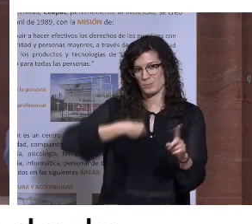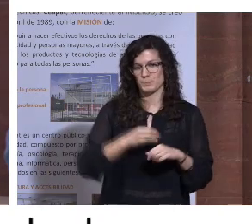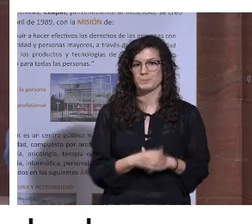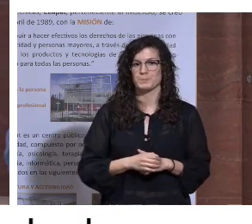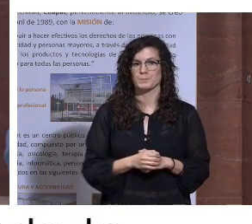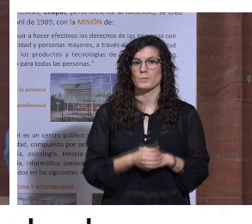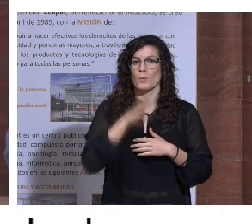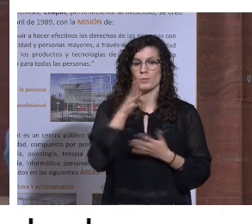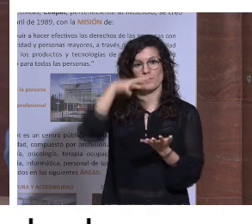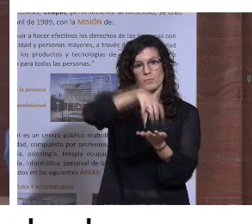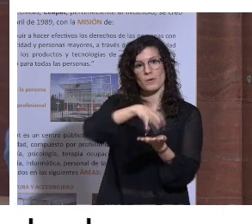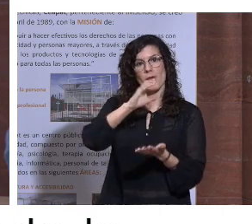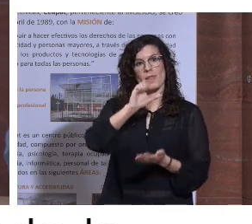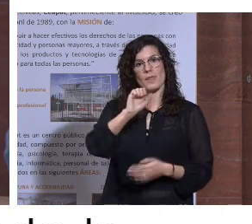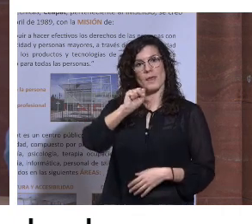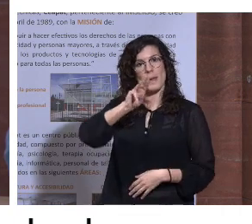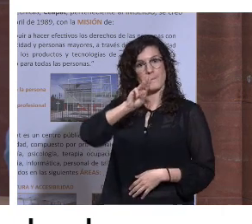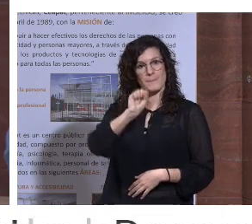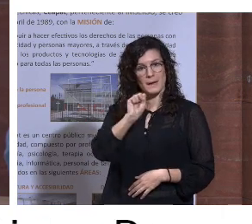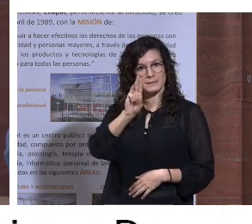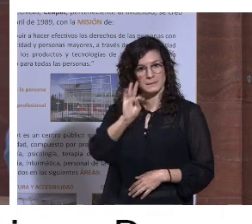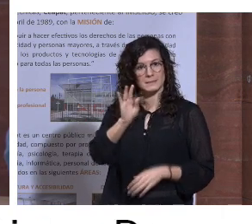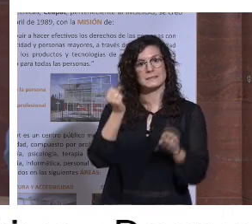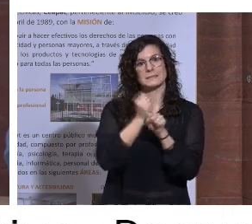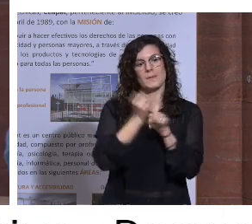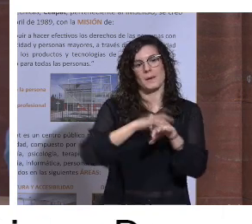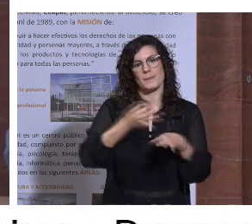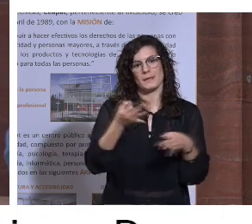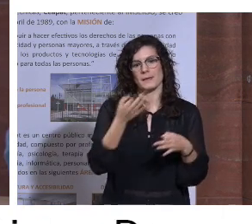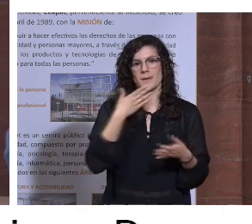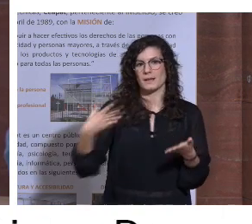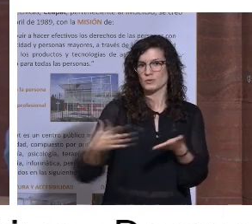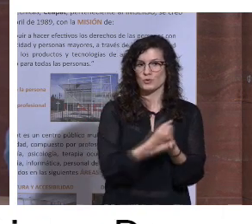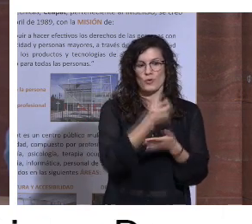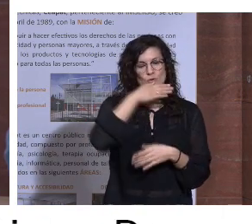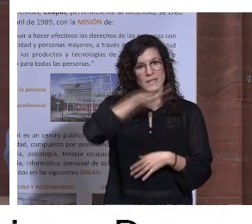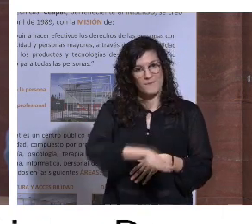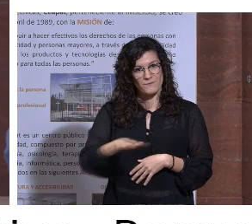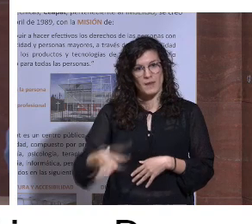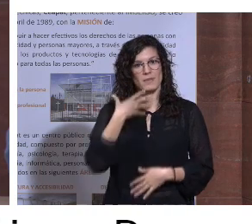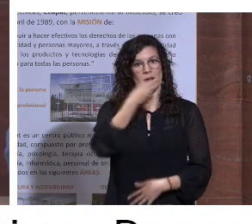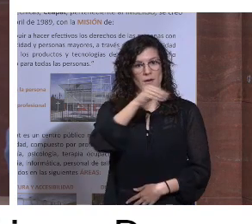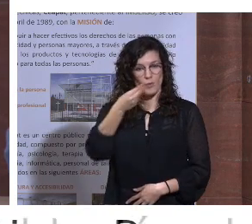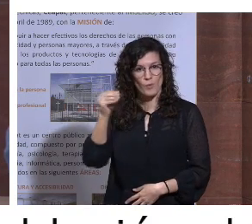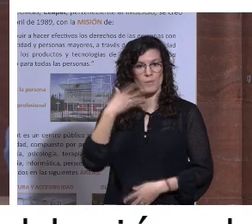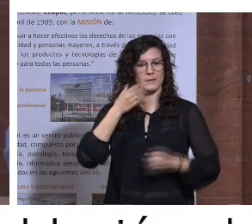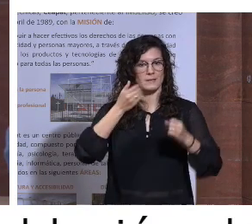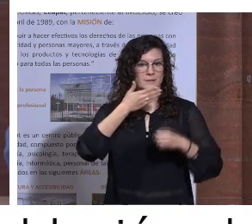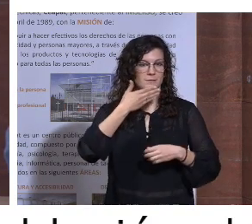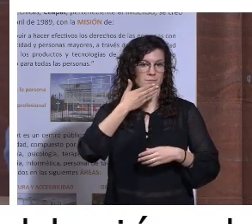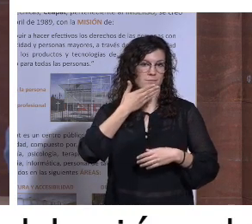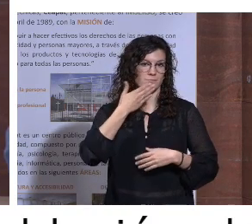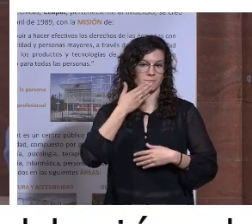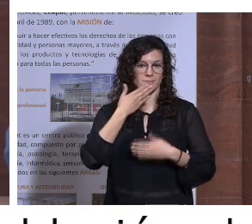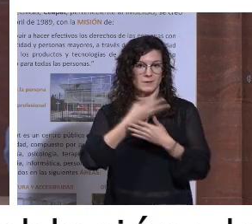Porque el CEAPAD trabaja para toda la población. La infancia, la adolescencia, los jóvenes, adultos, mayores, esta